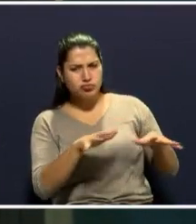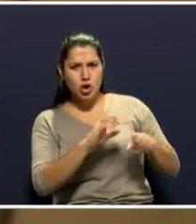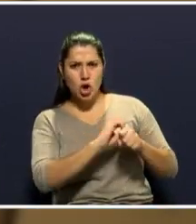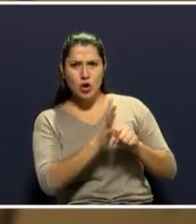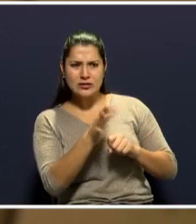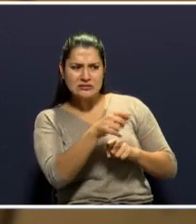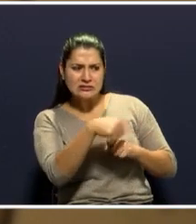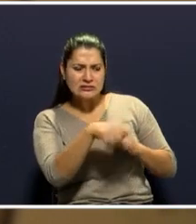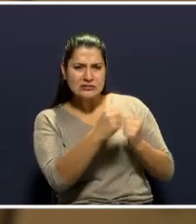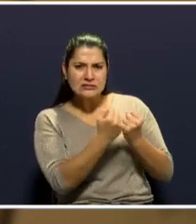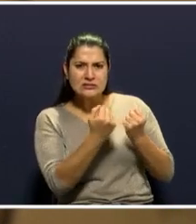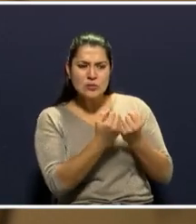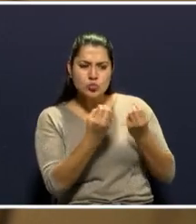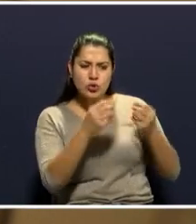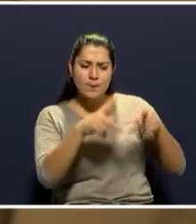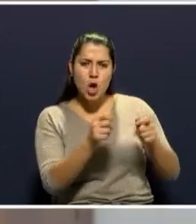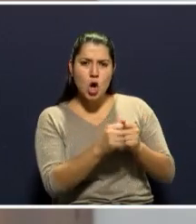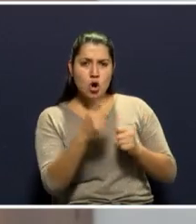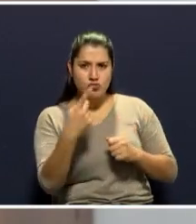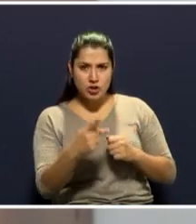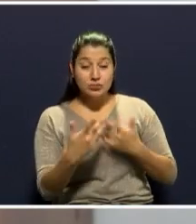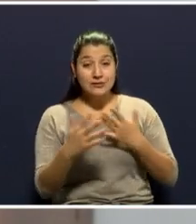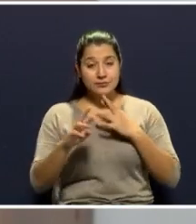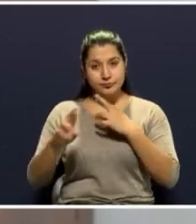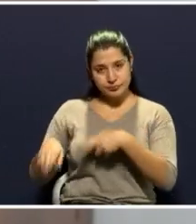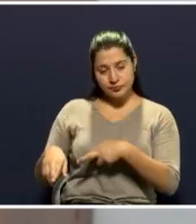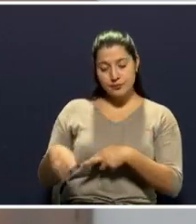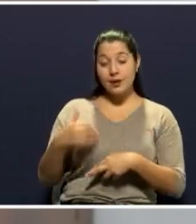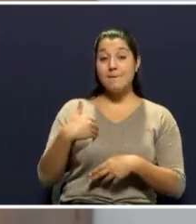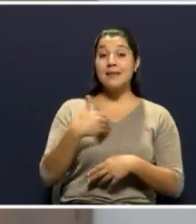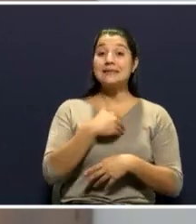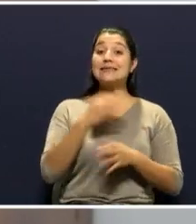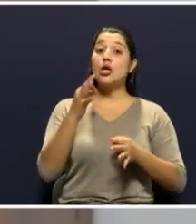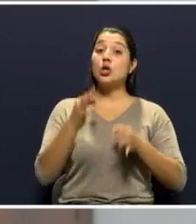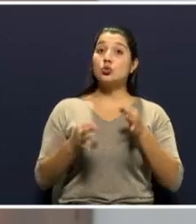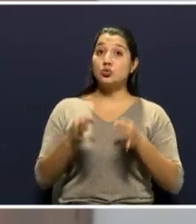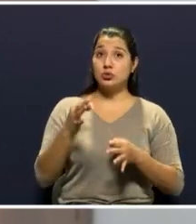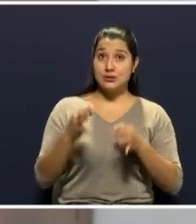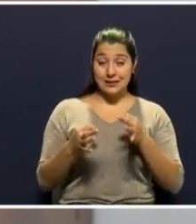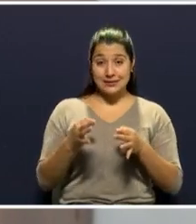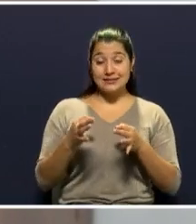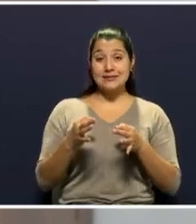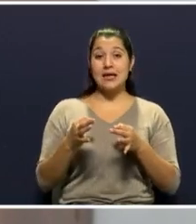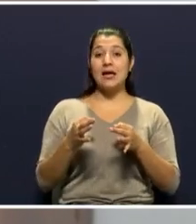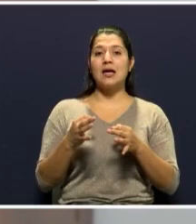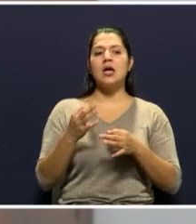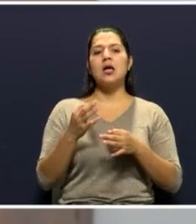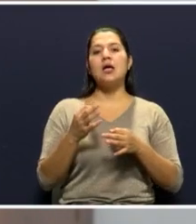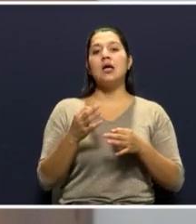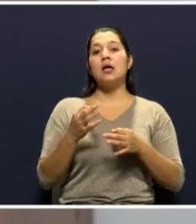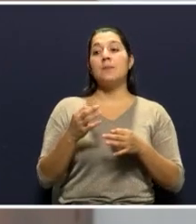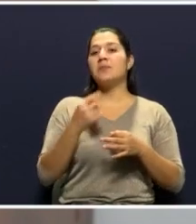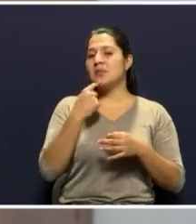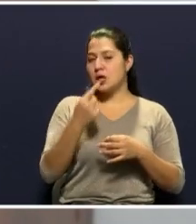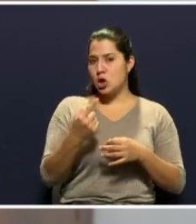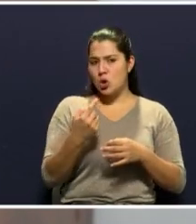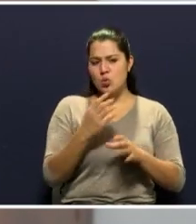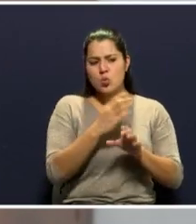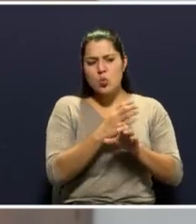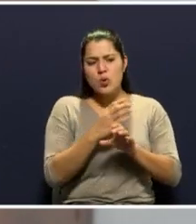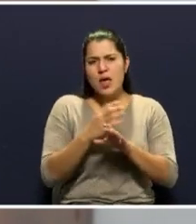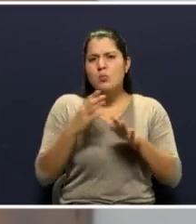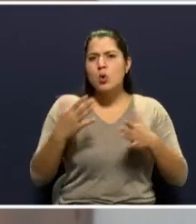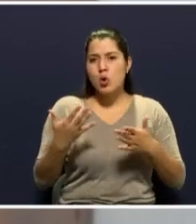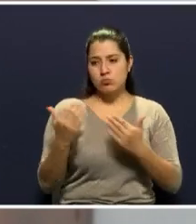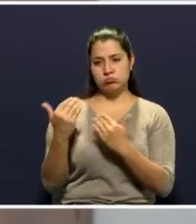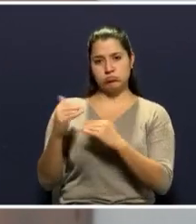primeras medidas que hemos implementado de forma temprana para el cuidado de la población privada de libertad son la visita